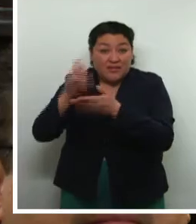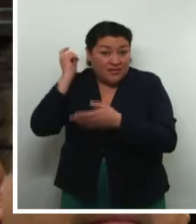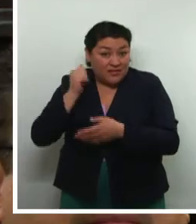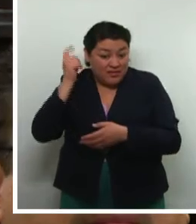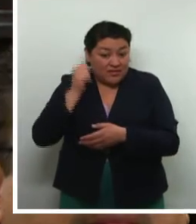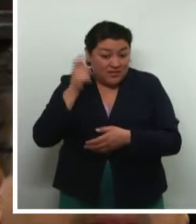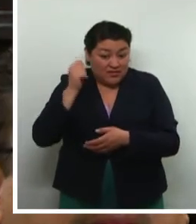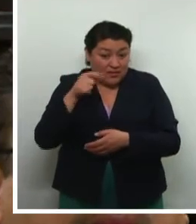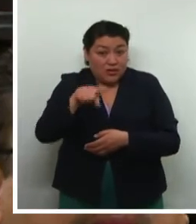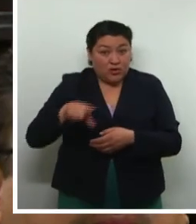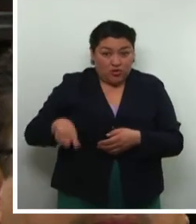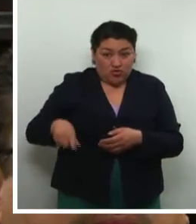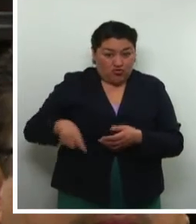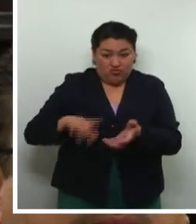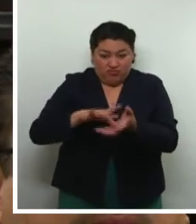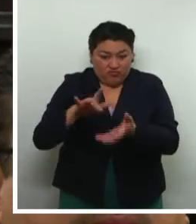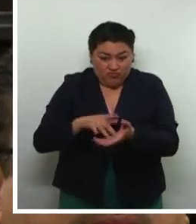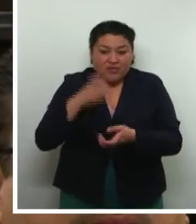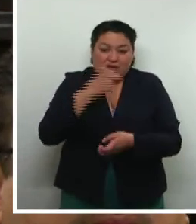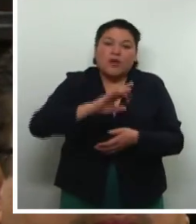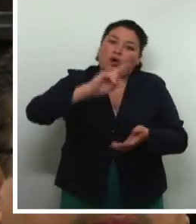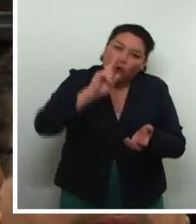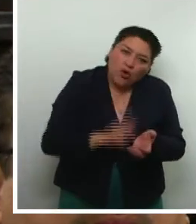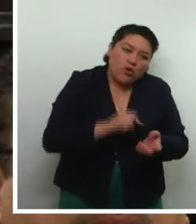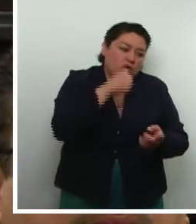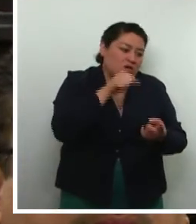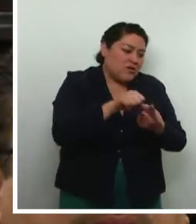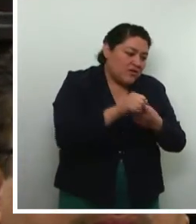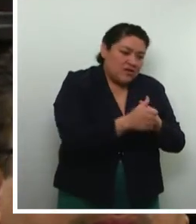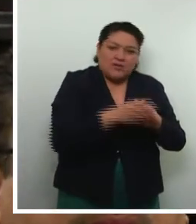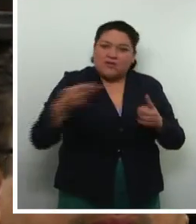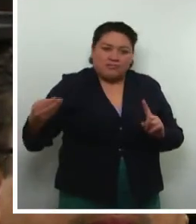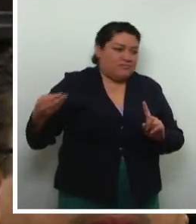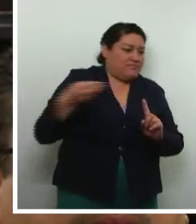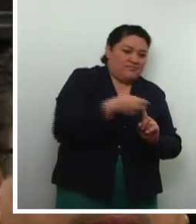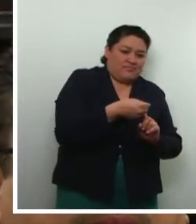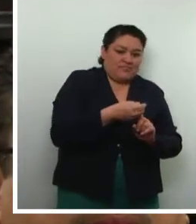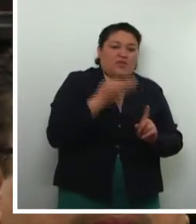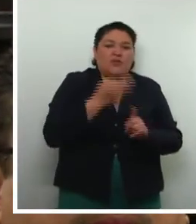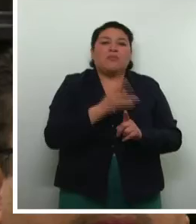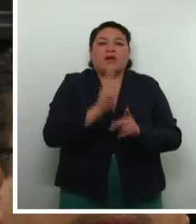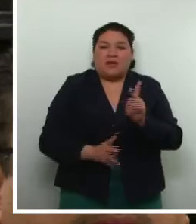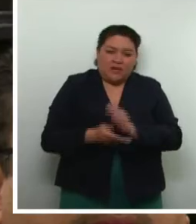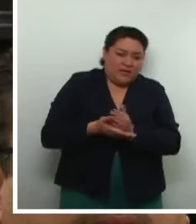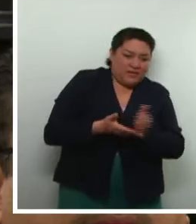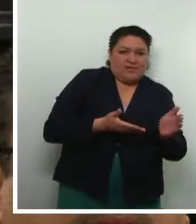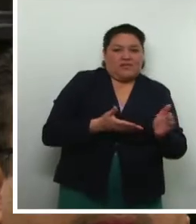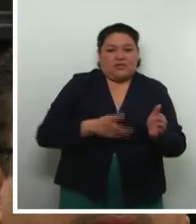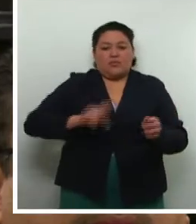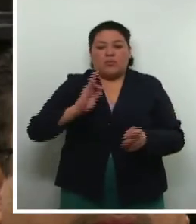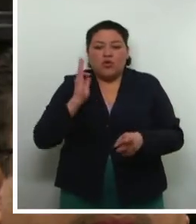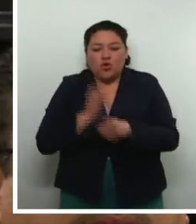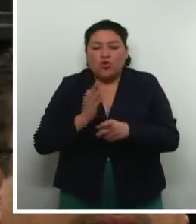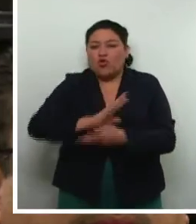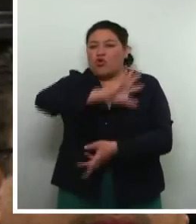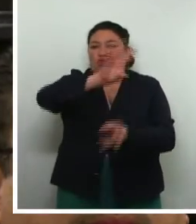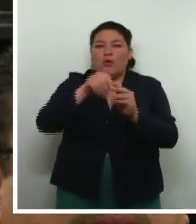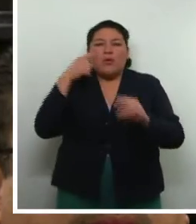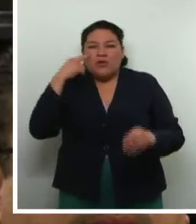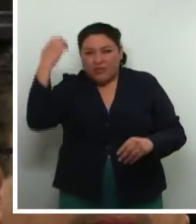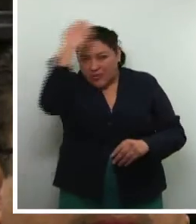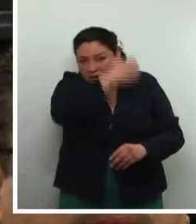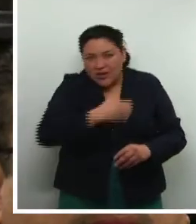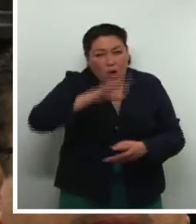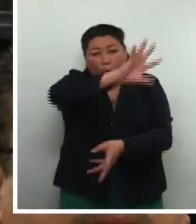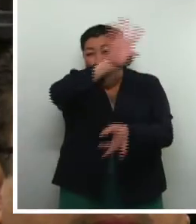aportaciones del gobierno. Eso también está de vuelta en comisiones y aquí ha quedado de lado. Sin embargo, el balance de todo esto, con lo que yo me